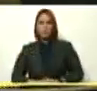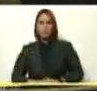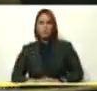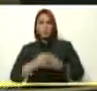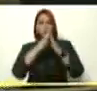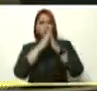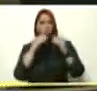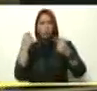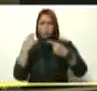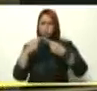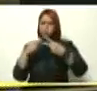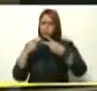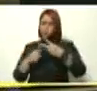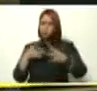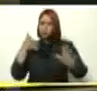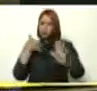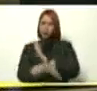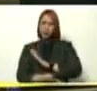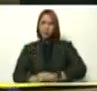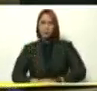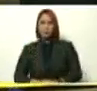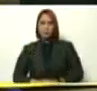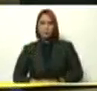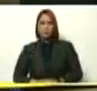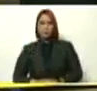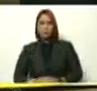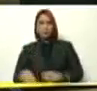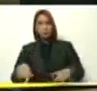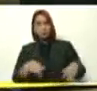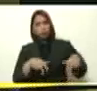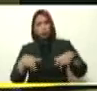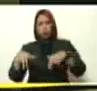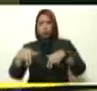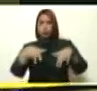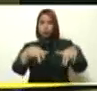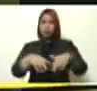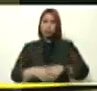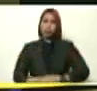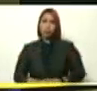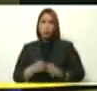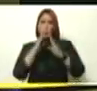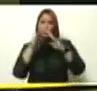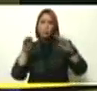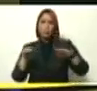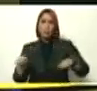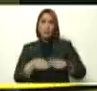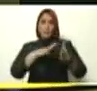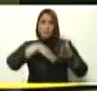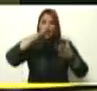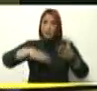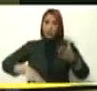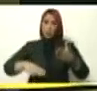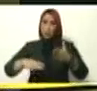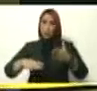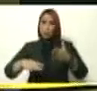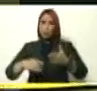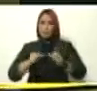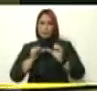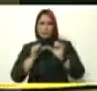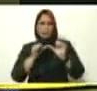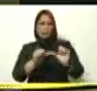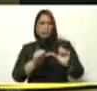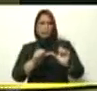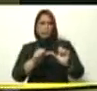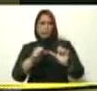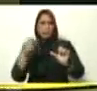Todo eso lo caminé. Las navidades barcelonesas se quedaron